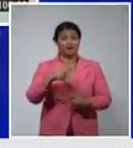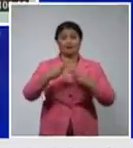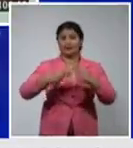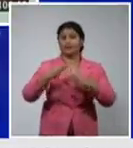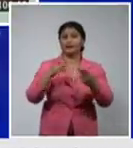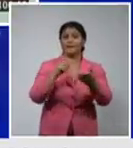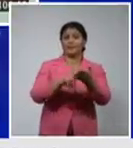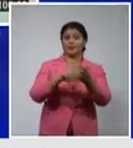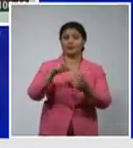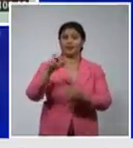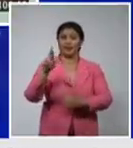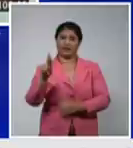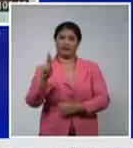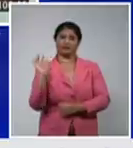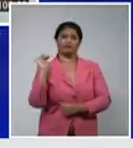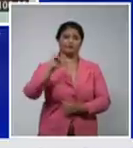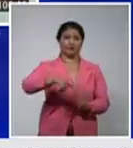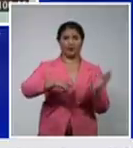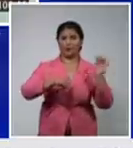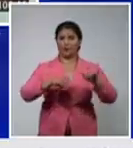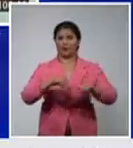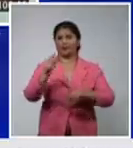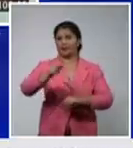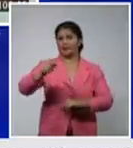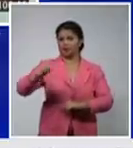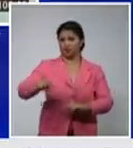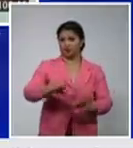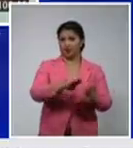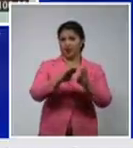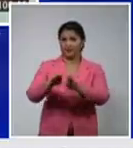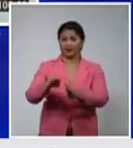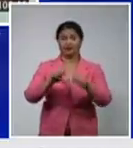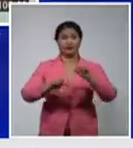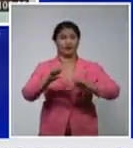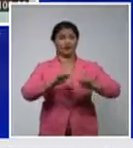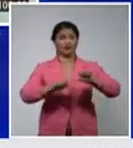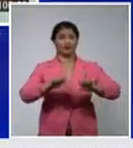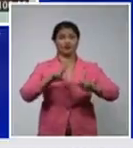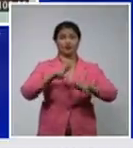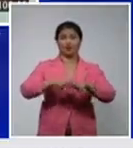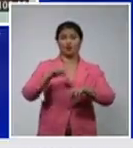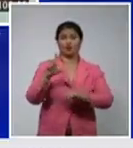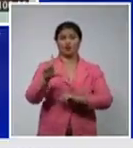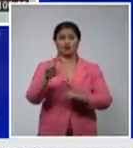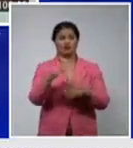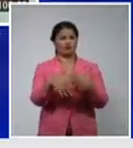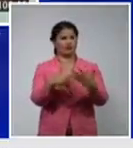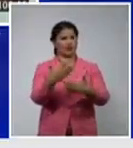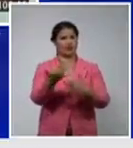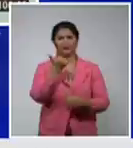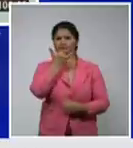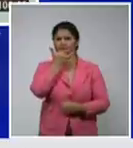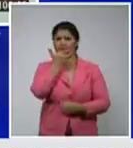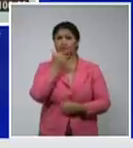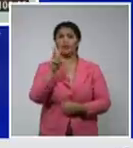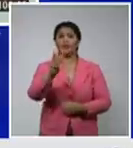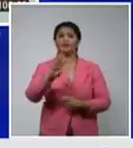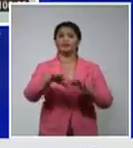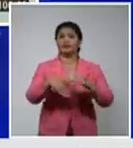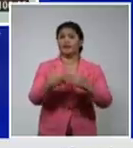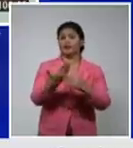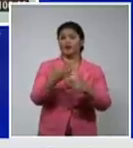y el laboratorio de Holguín, que confrontó dificultades durante 3 días por